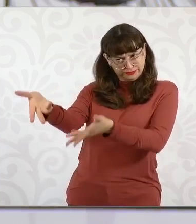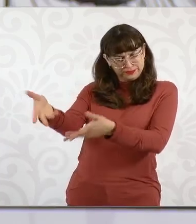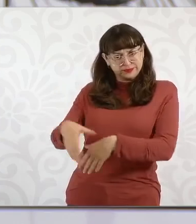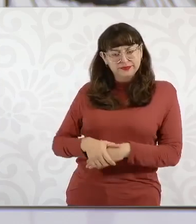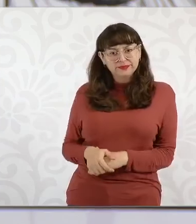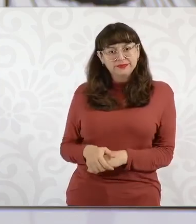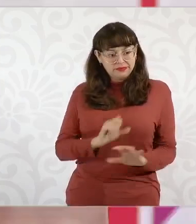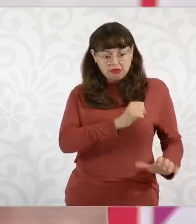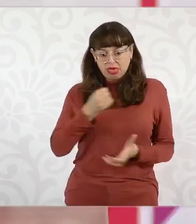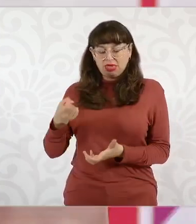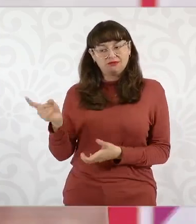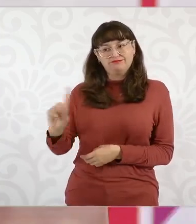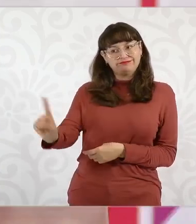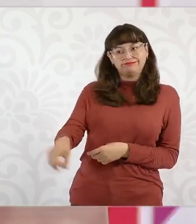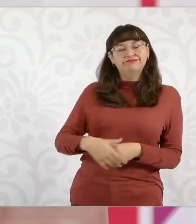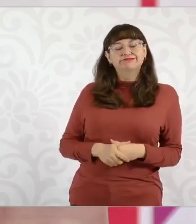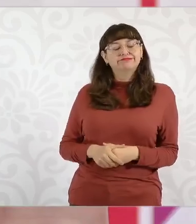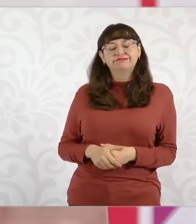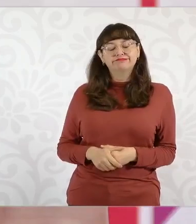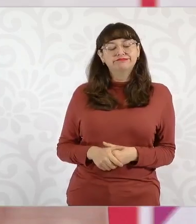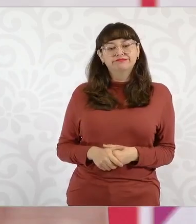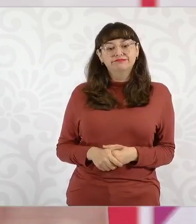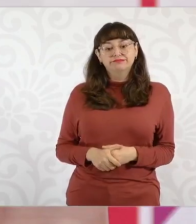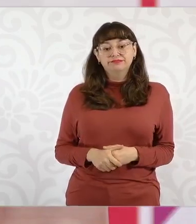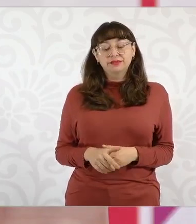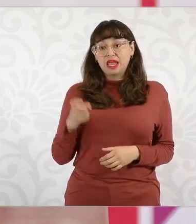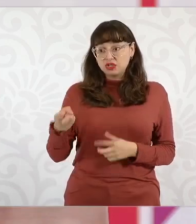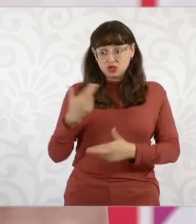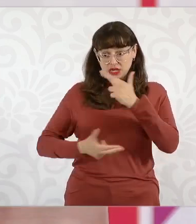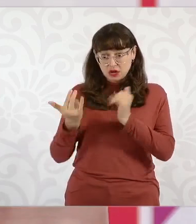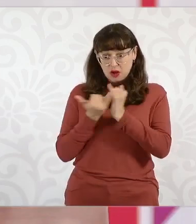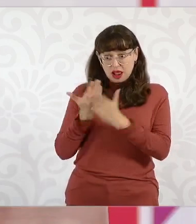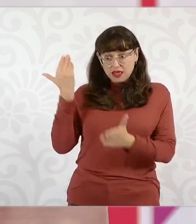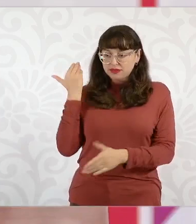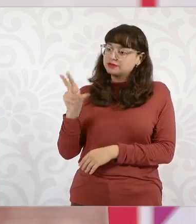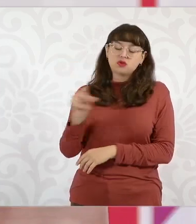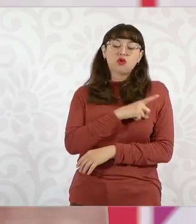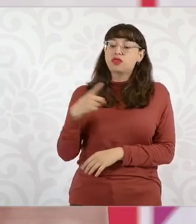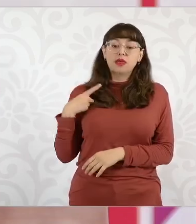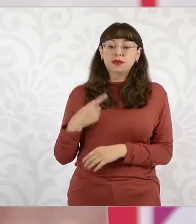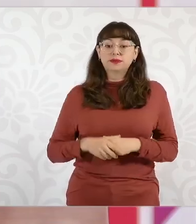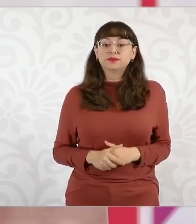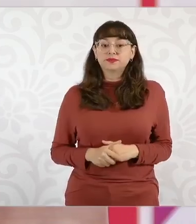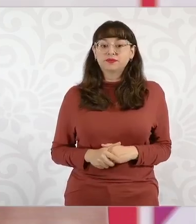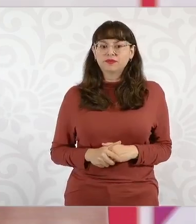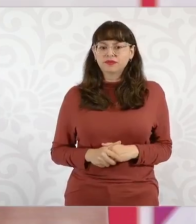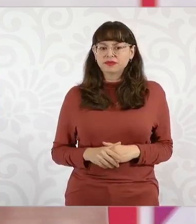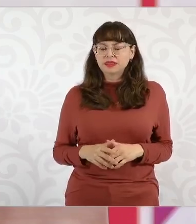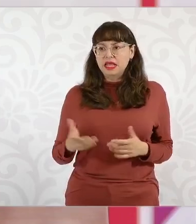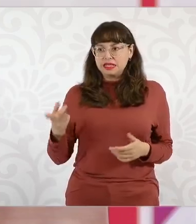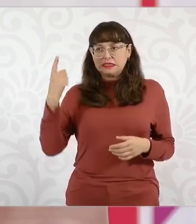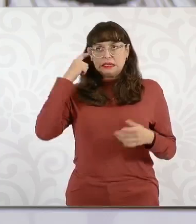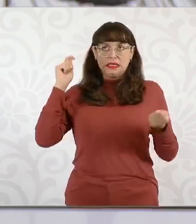Así debe ser. No se debe regresar a los privilegios. Entonces hay que sacudirse un